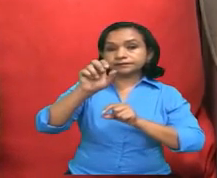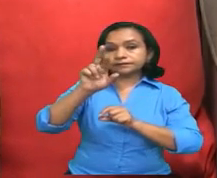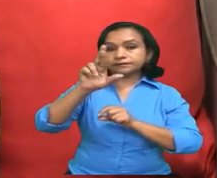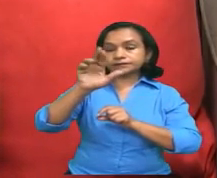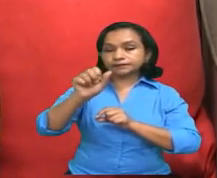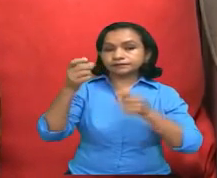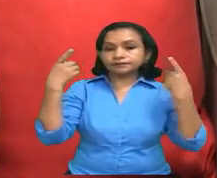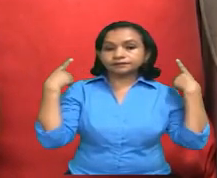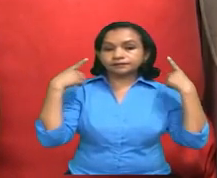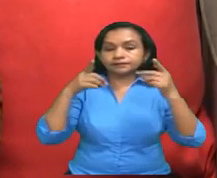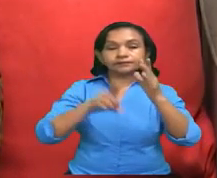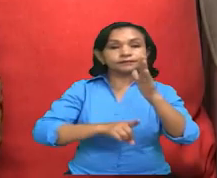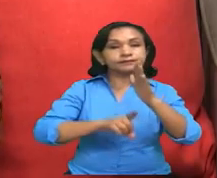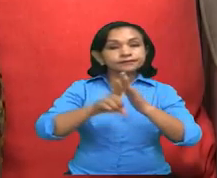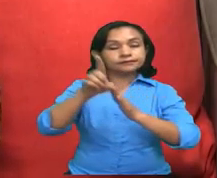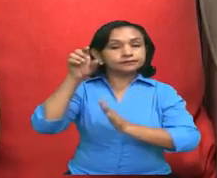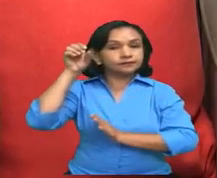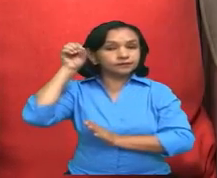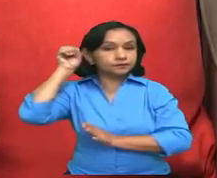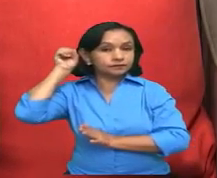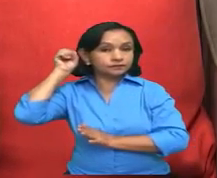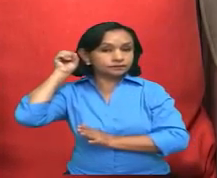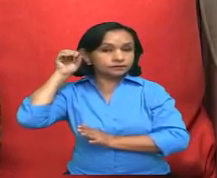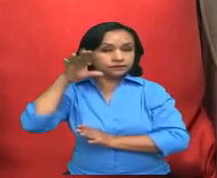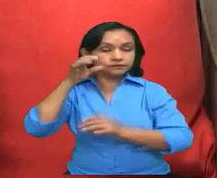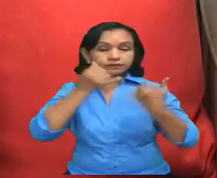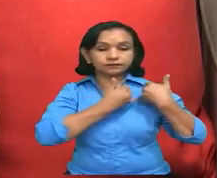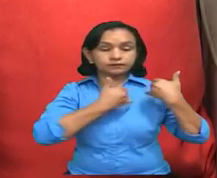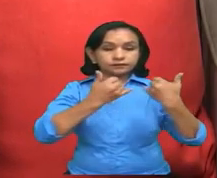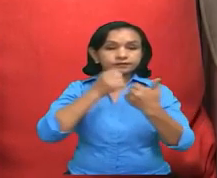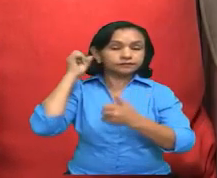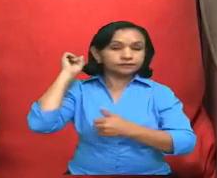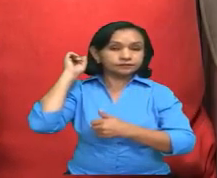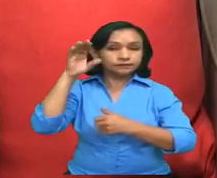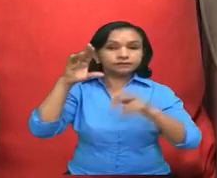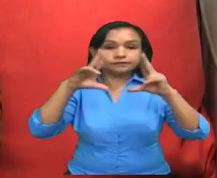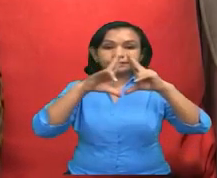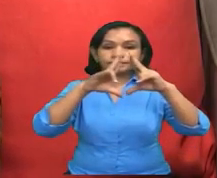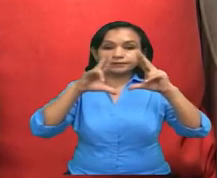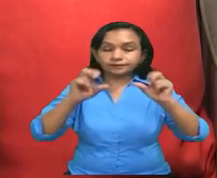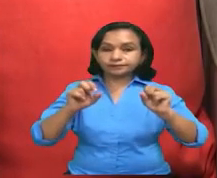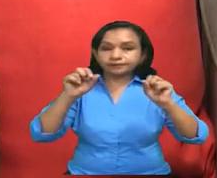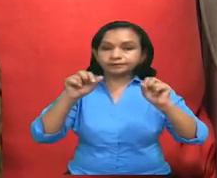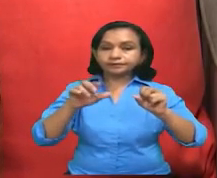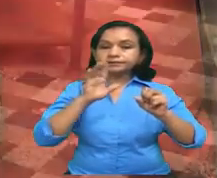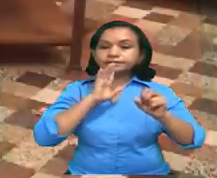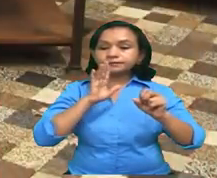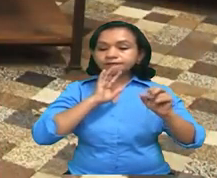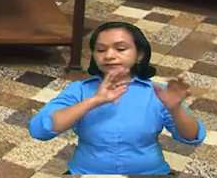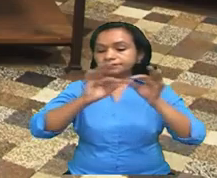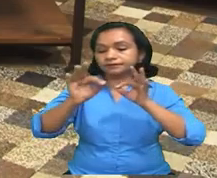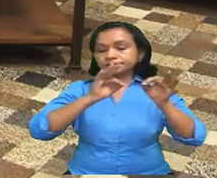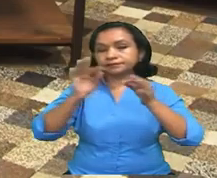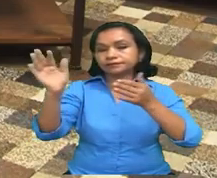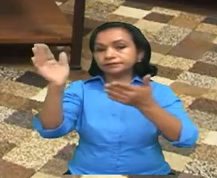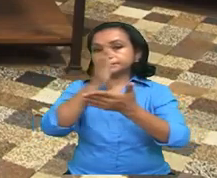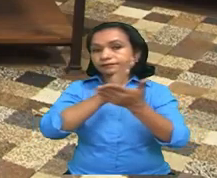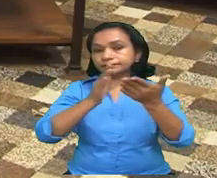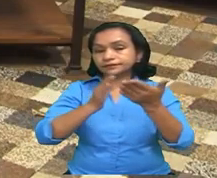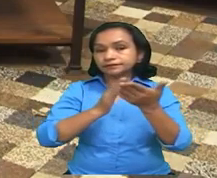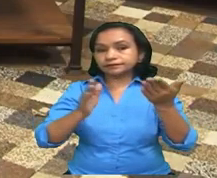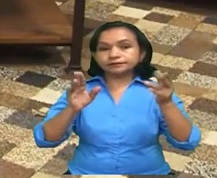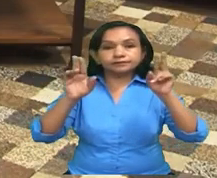Gusto, amigos televidentes, que continúe con nosotros en nuestro programa desde el Parlamento y nosotros continúa aquí